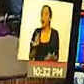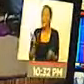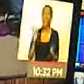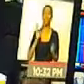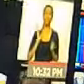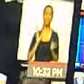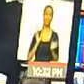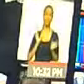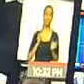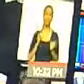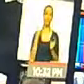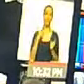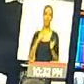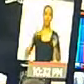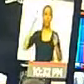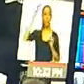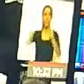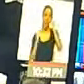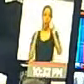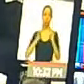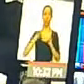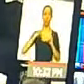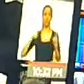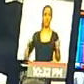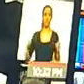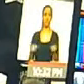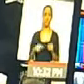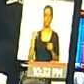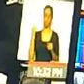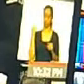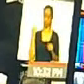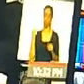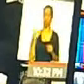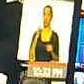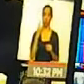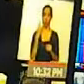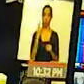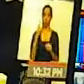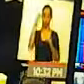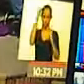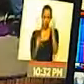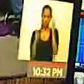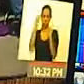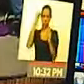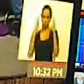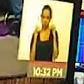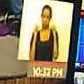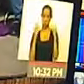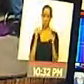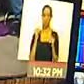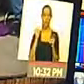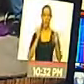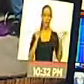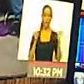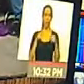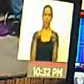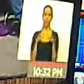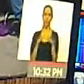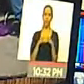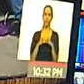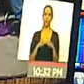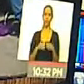Puede que pase un bajón eléctrico. Y ayer hubo unos bajones eléctricos. Es que ayer no hubo luz en algunos sectores. Pero claro,